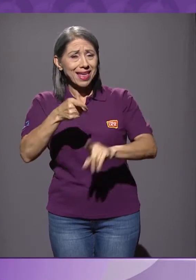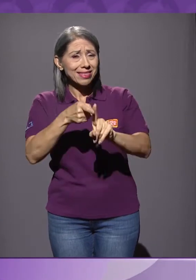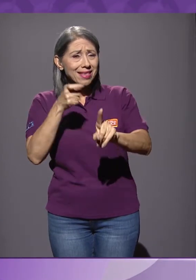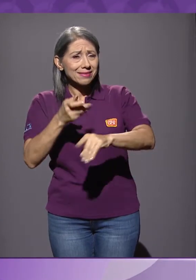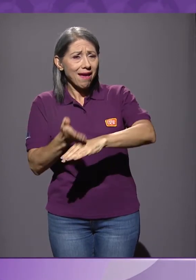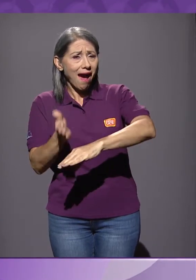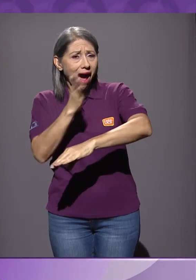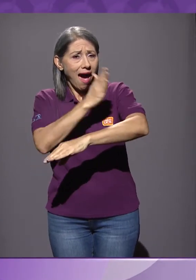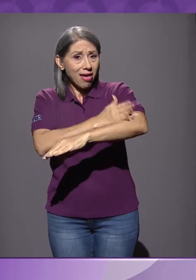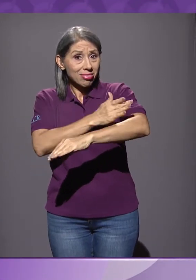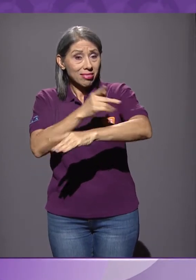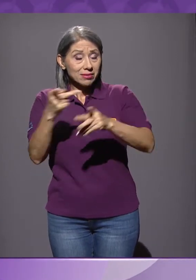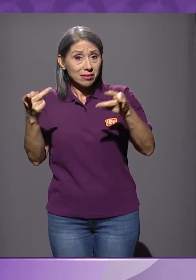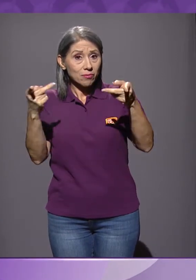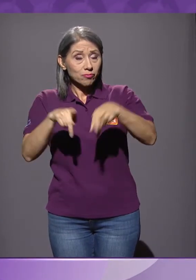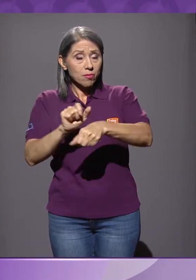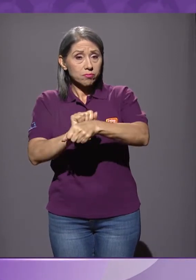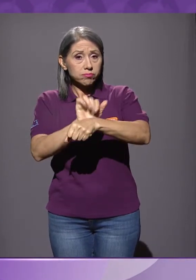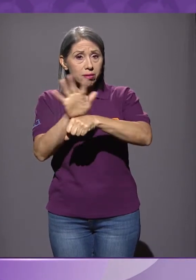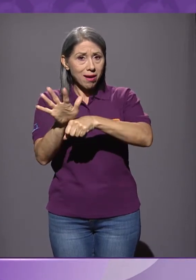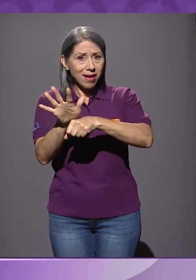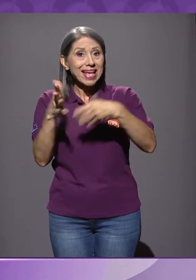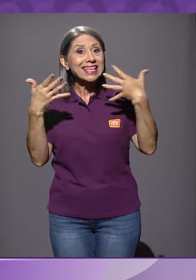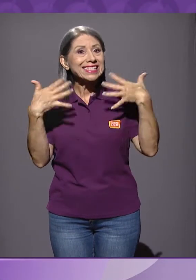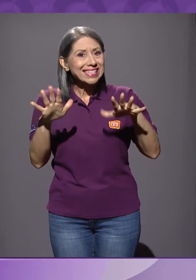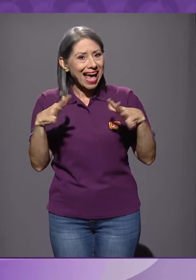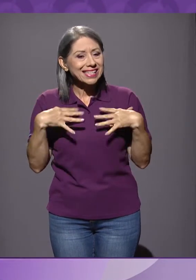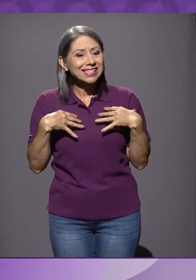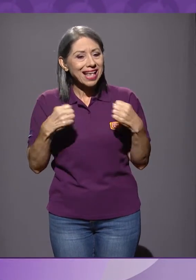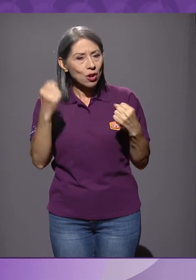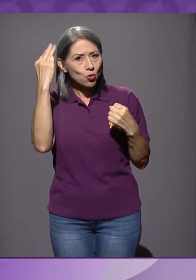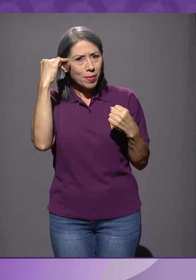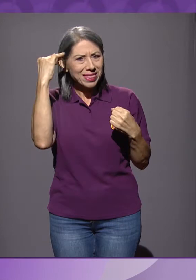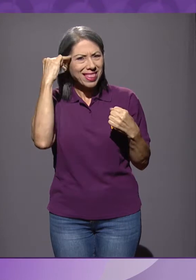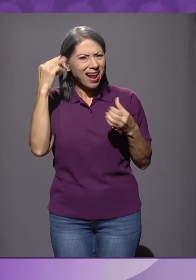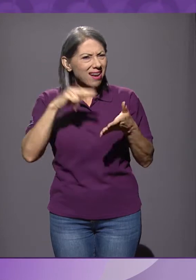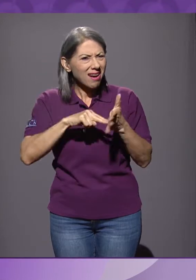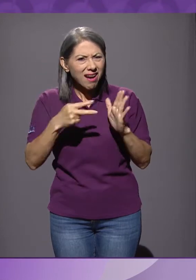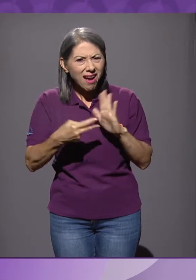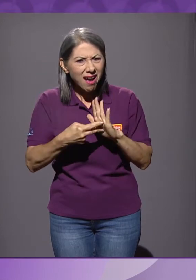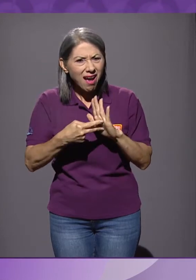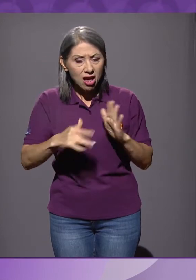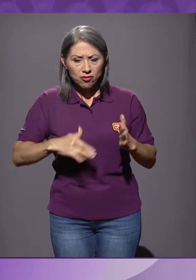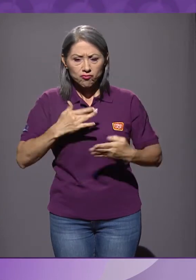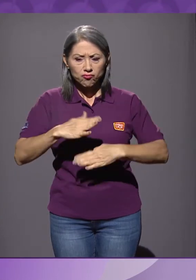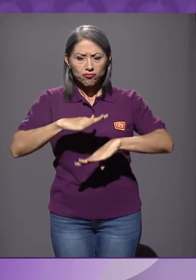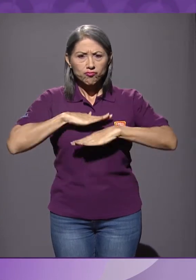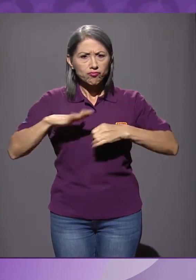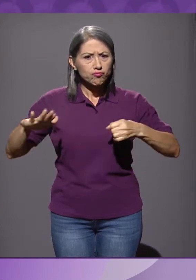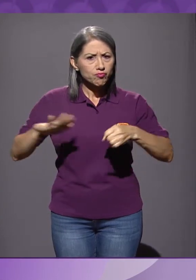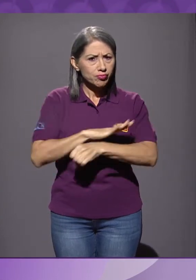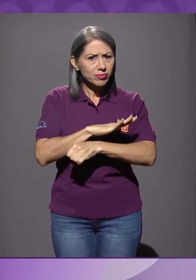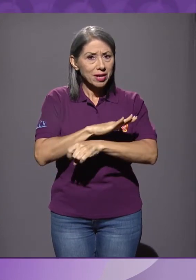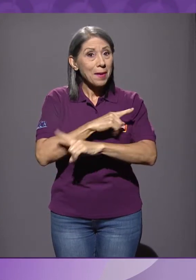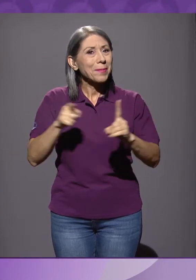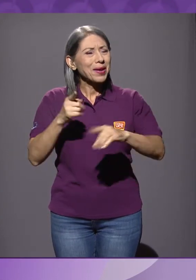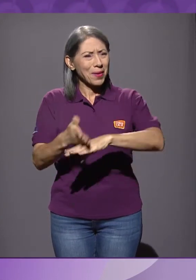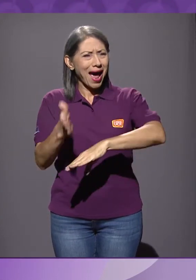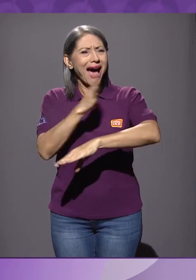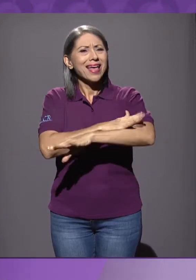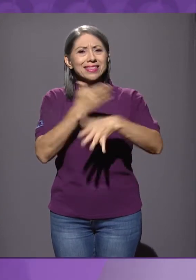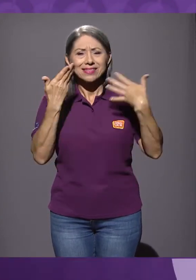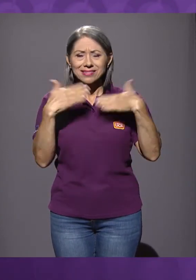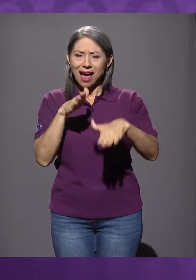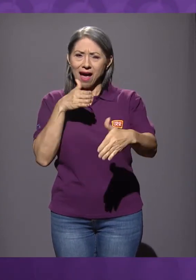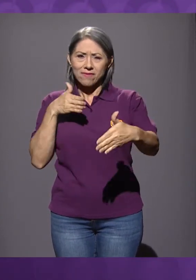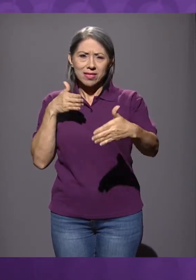pandemia, ya la salud mental, si entendemos salud mental como este bienestar integral, estaba afectada. ¿Por qué?